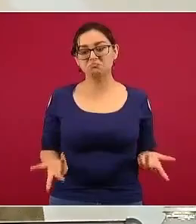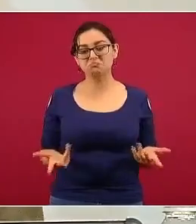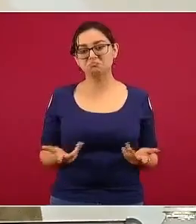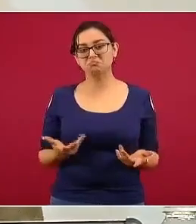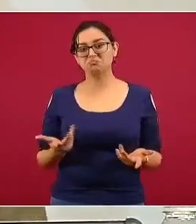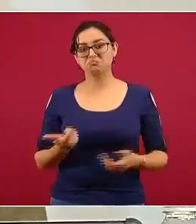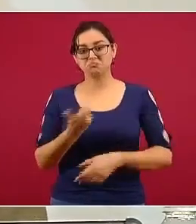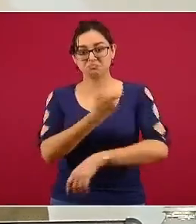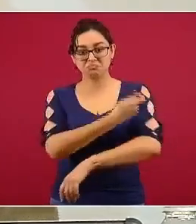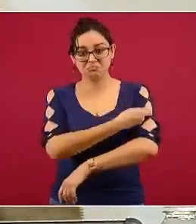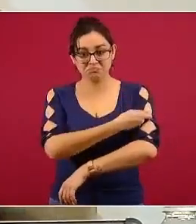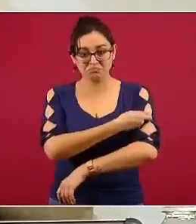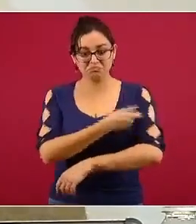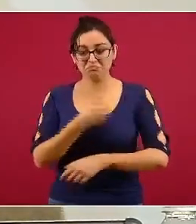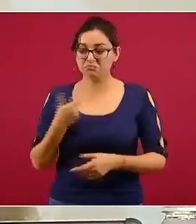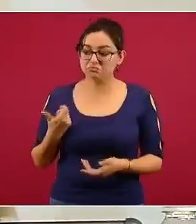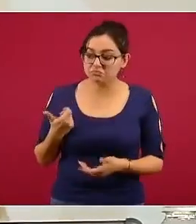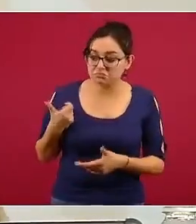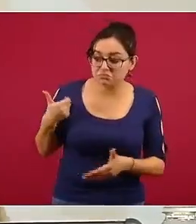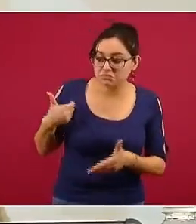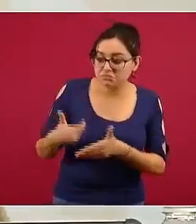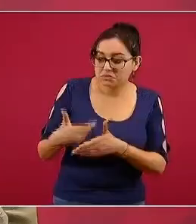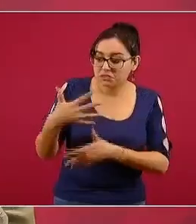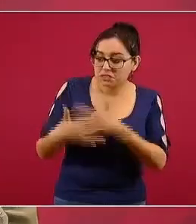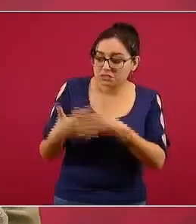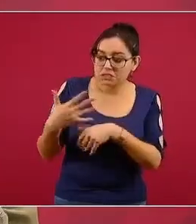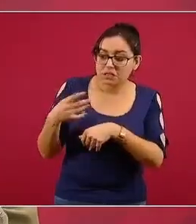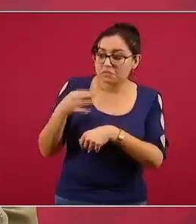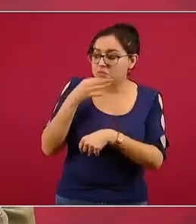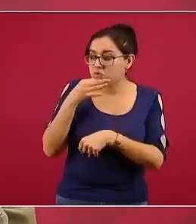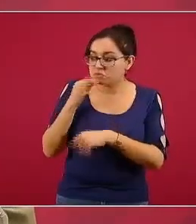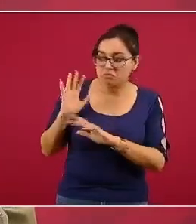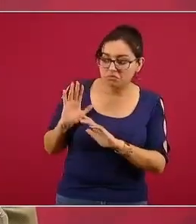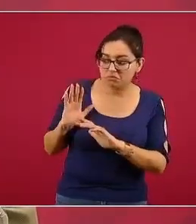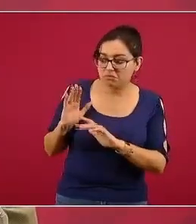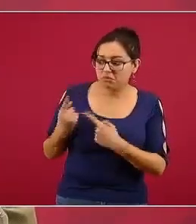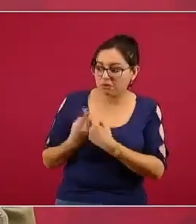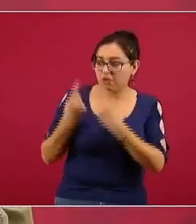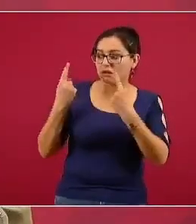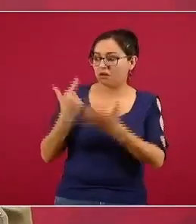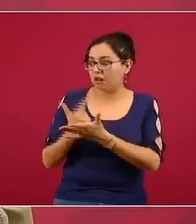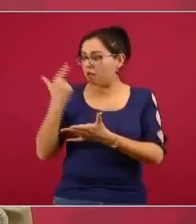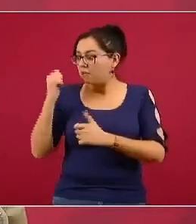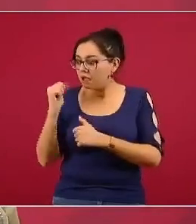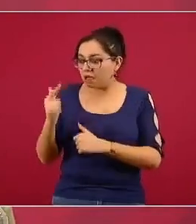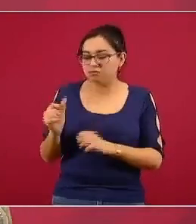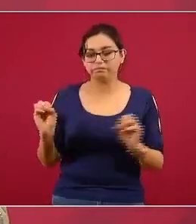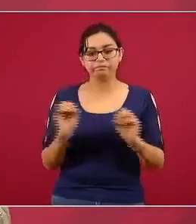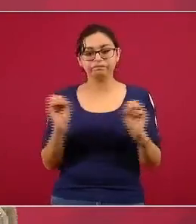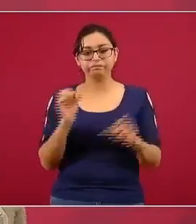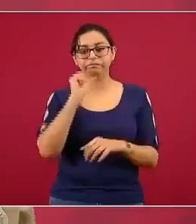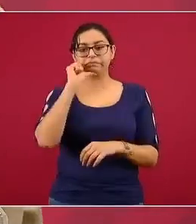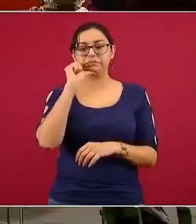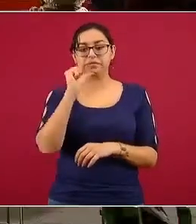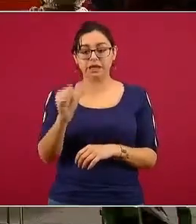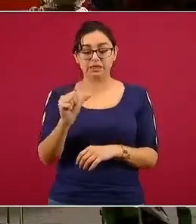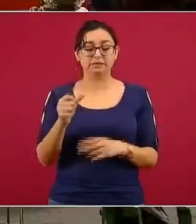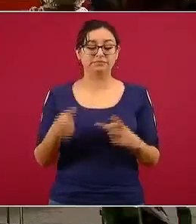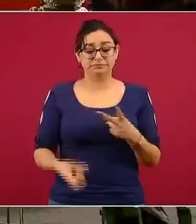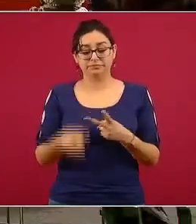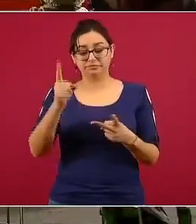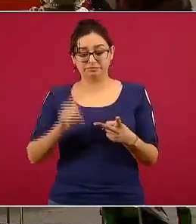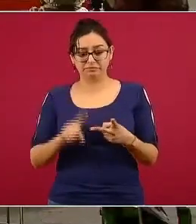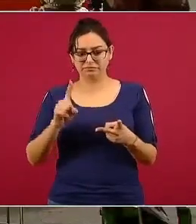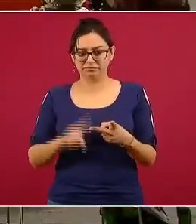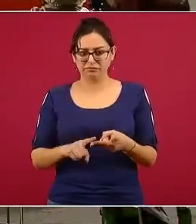de la aplicación, y a la fecha en estos 25,000 no hemos presentado un solo caso. De la combinación de vacunas en